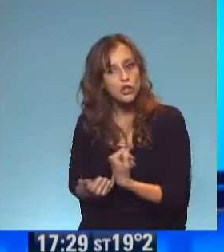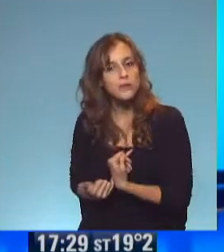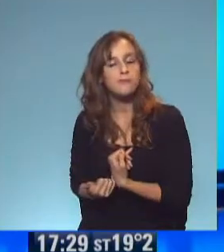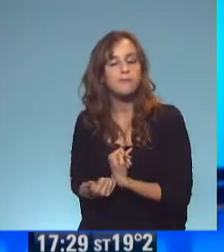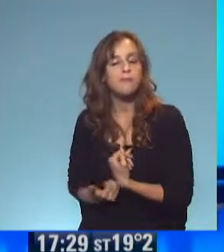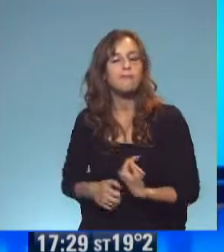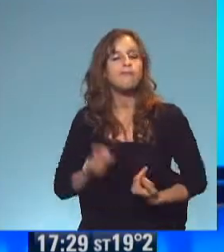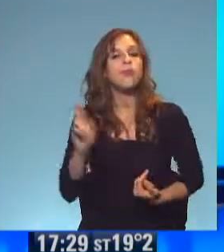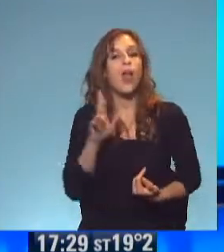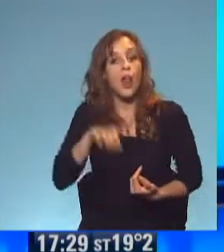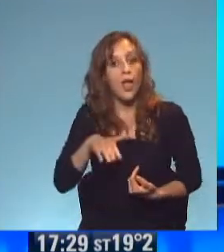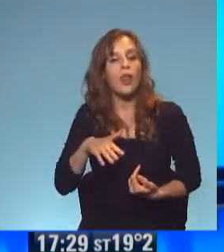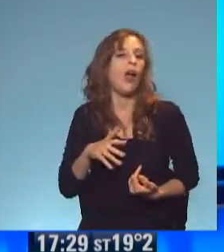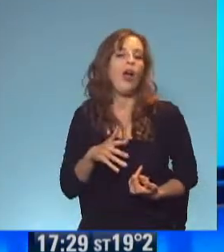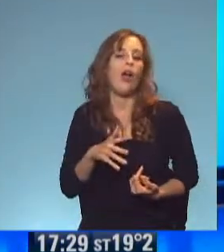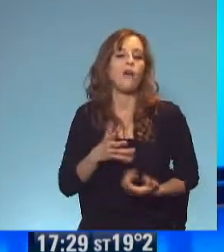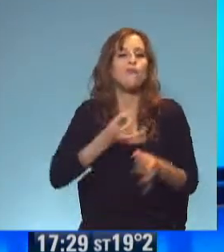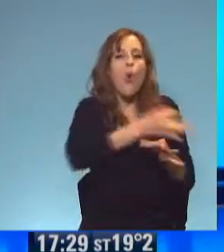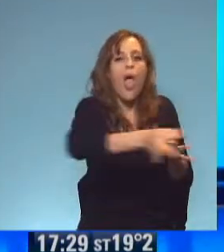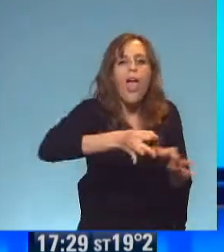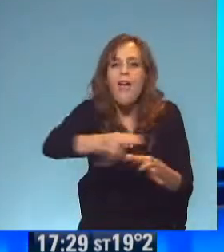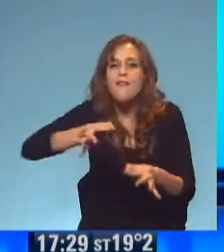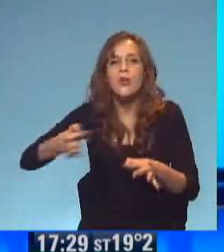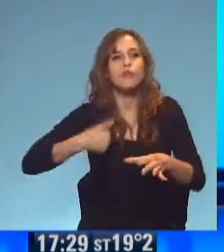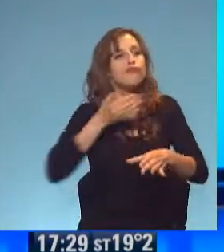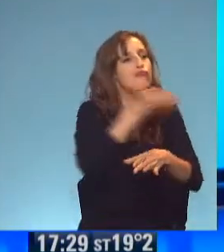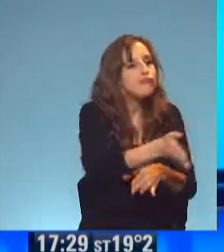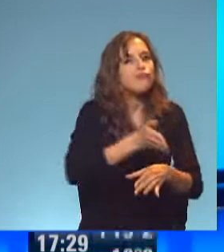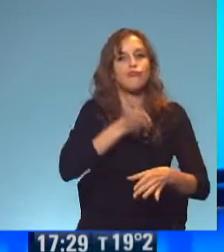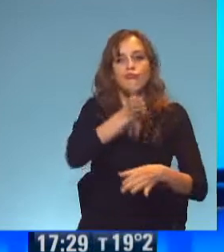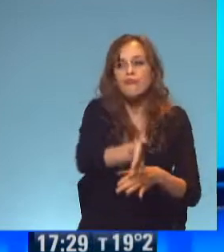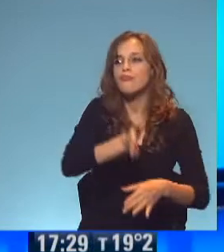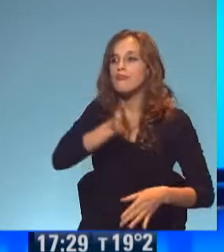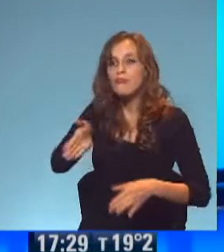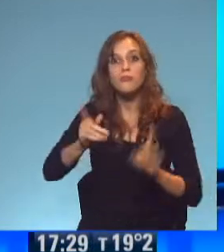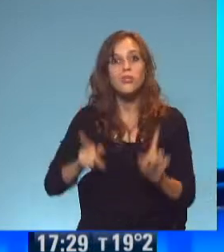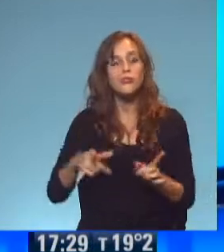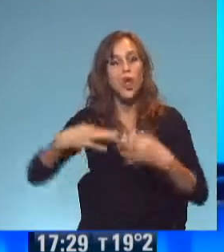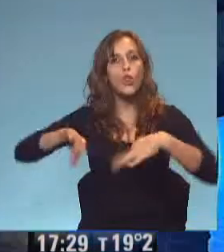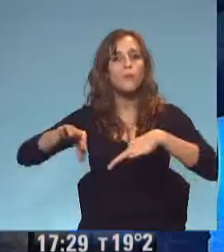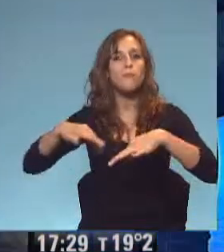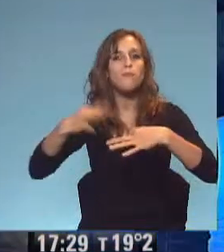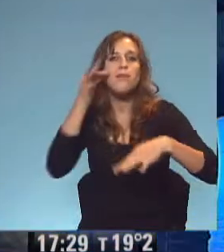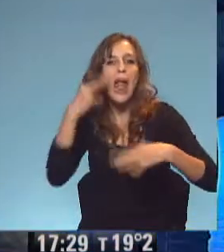recorrió aldeas y poblados con las historias dibujadas en su trozo de piel.